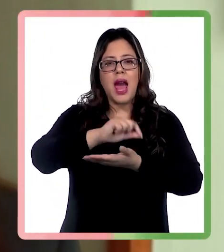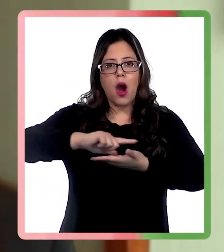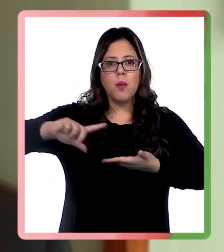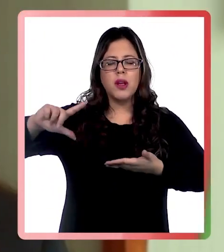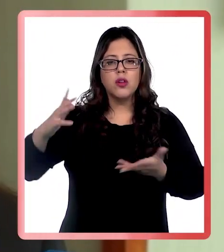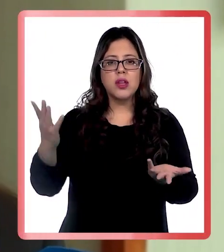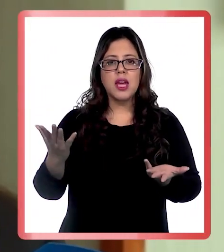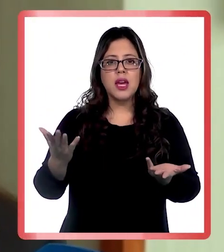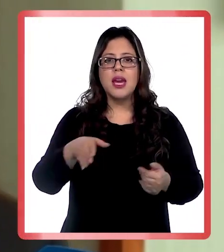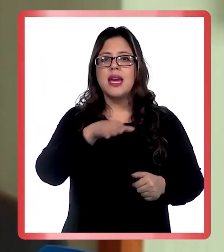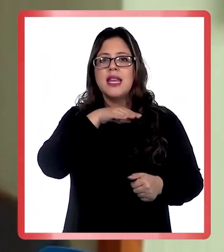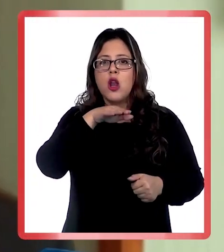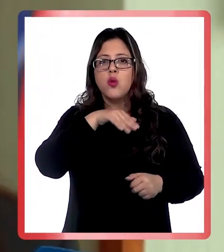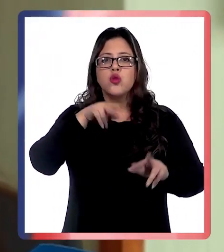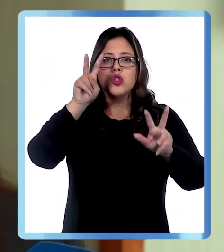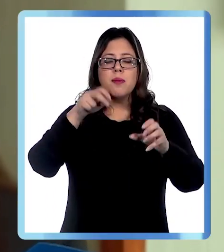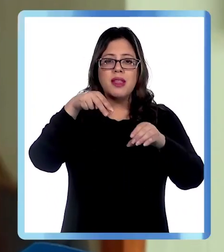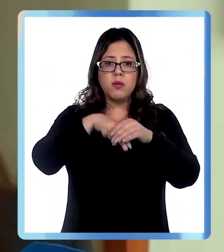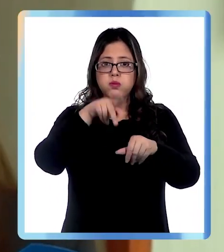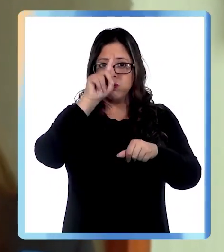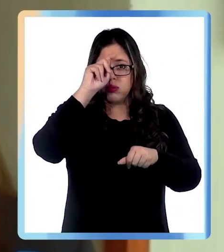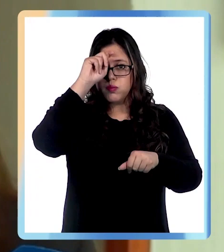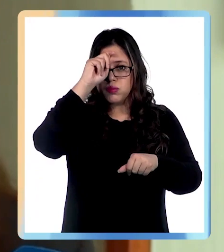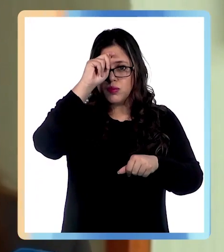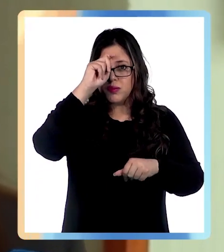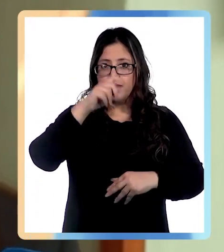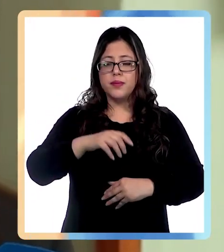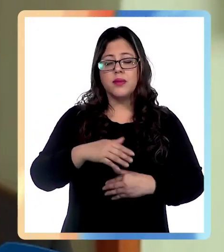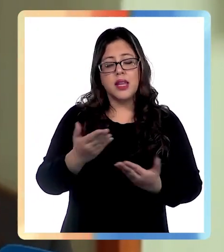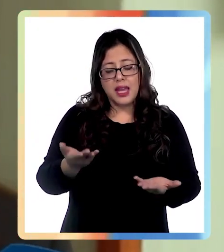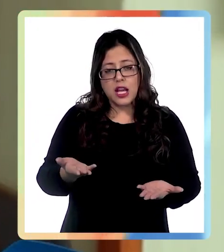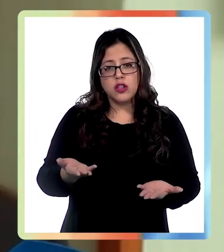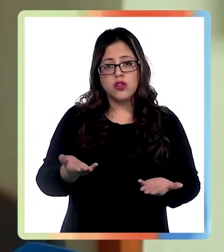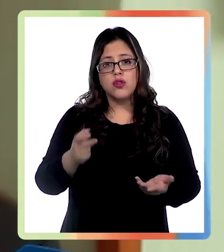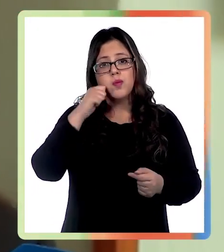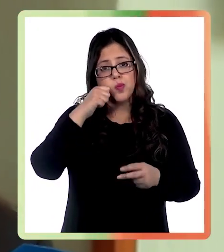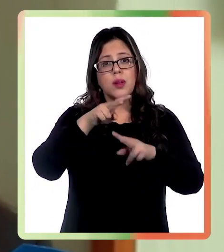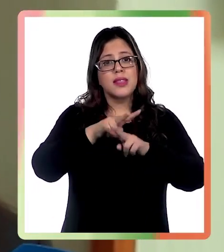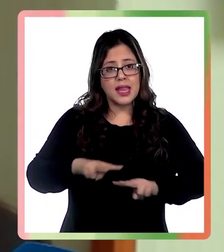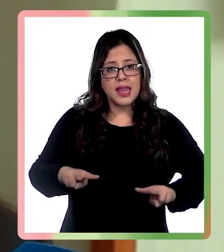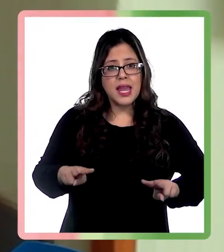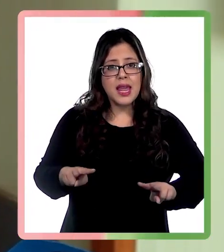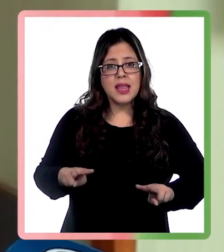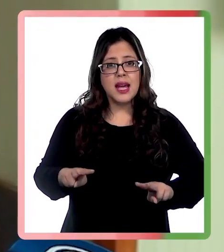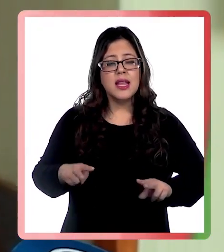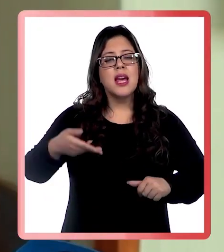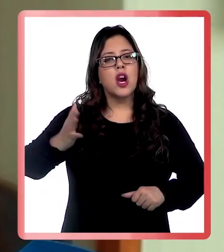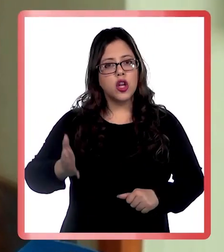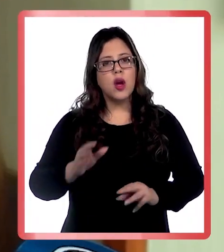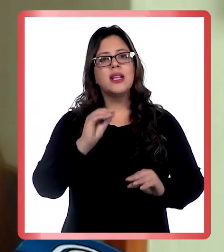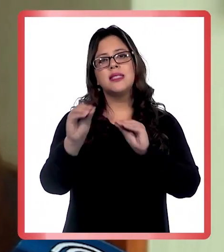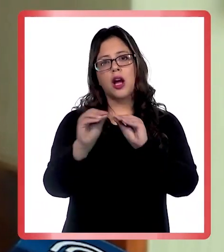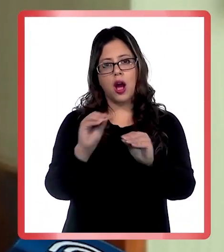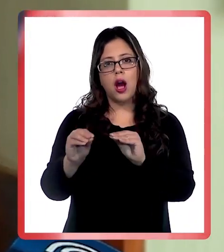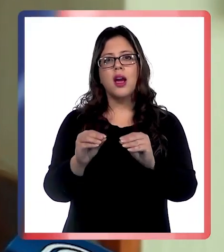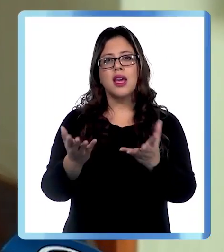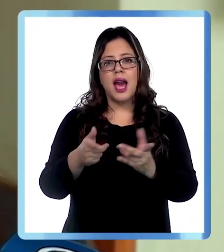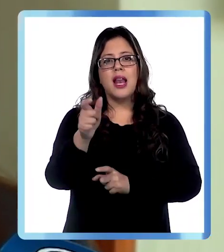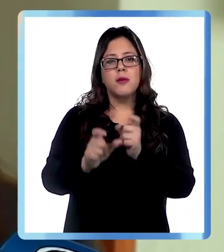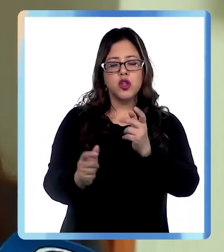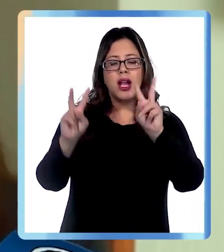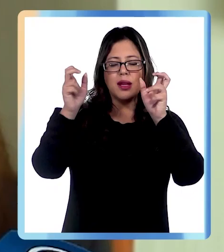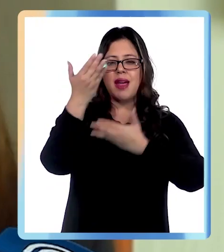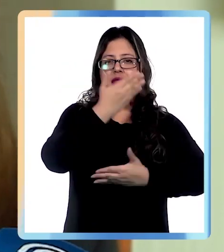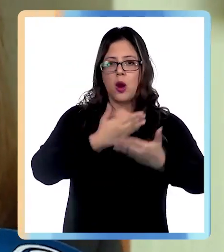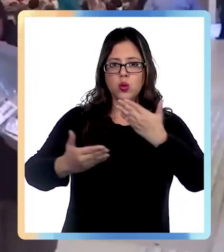tampoco aumento en el uso de camas críticas de nuestr recintos asistenciales Y eso nos da la tranquilidad a seguir recomendando a la